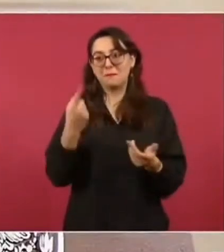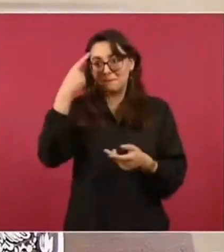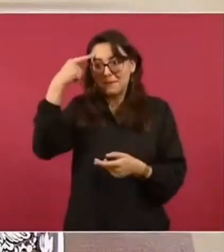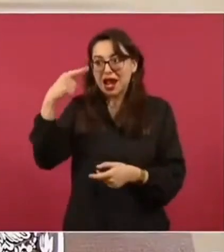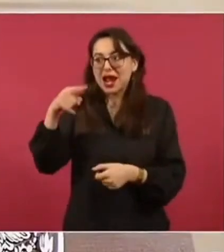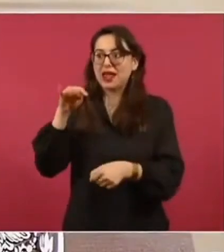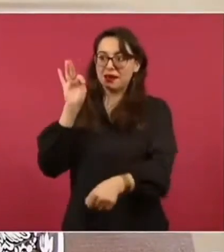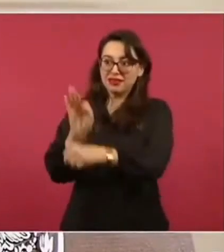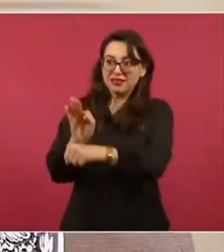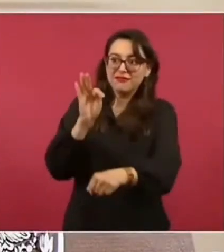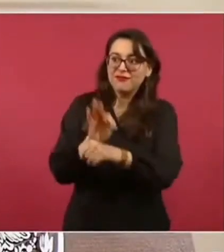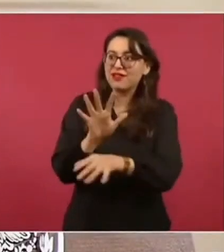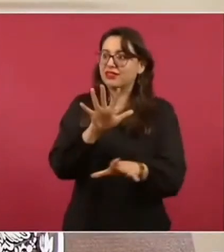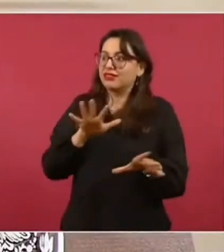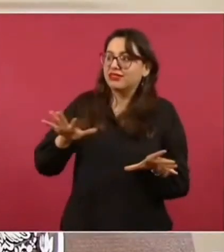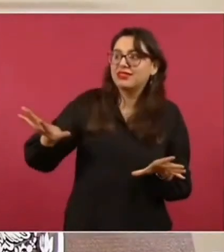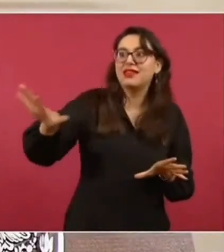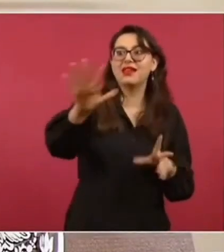extranjeros.